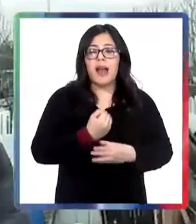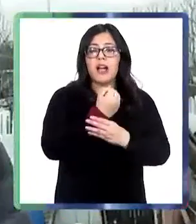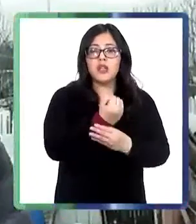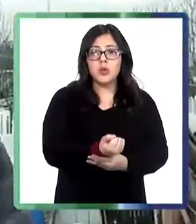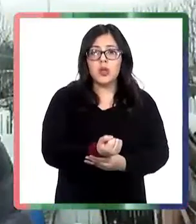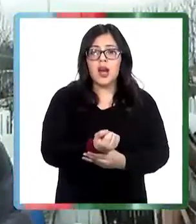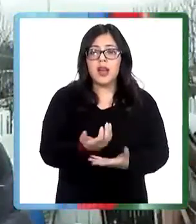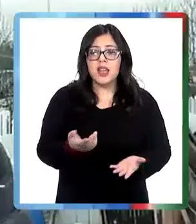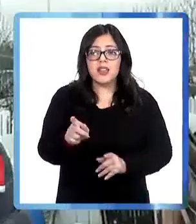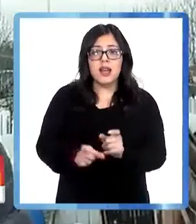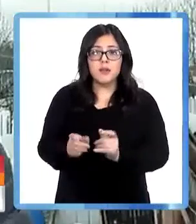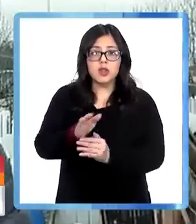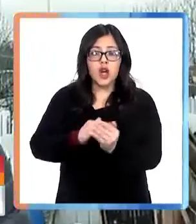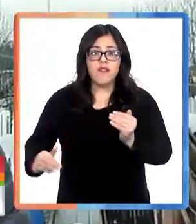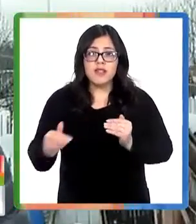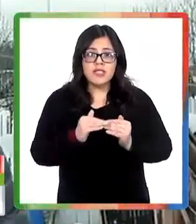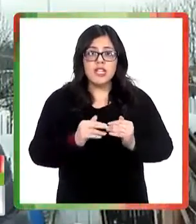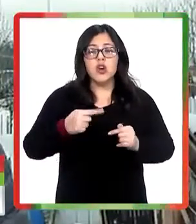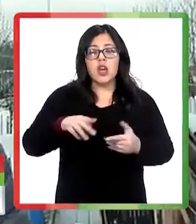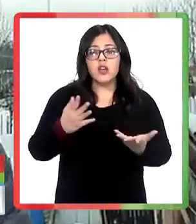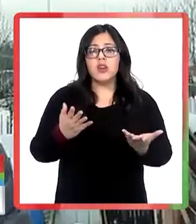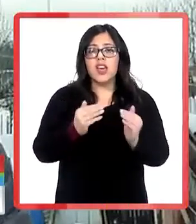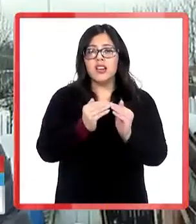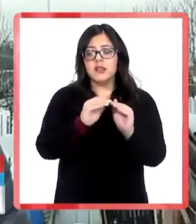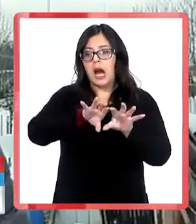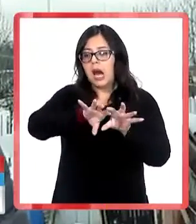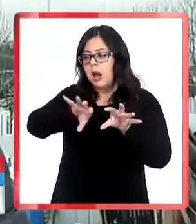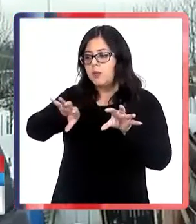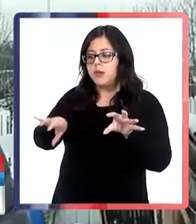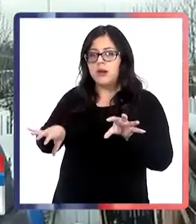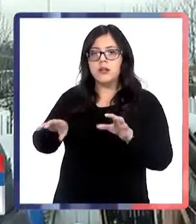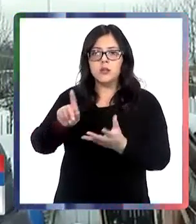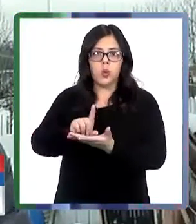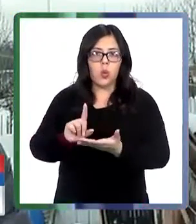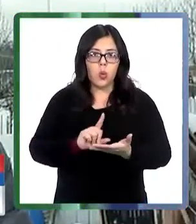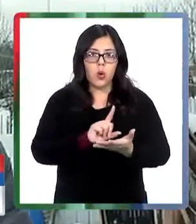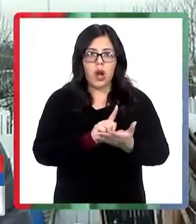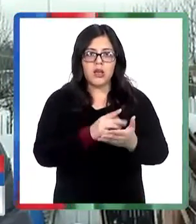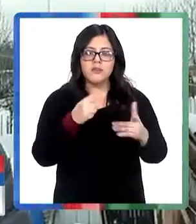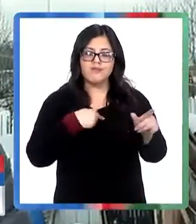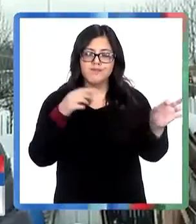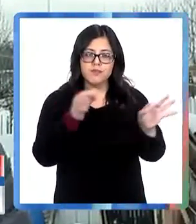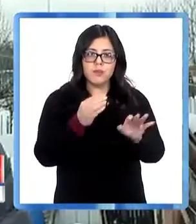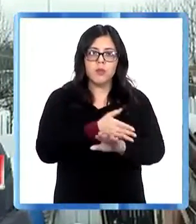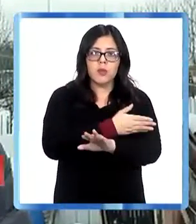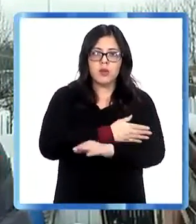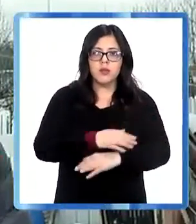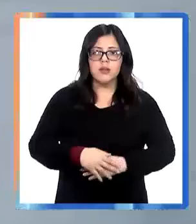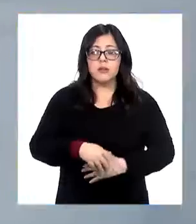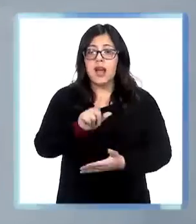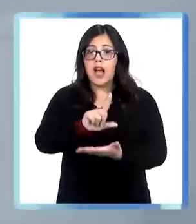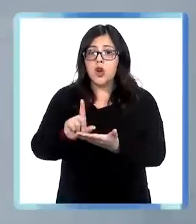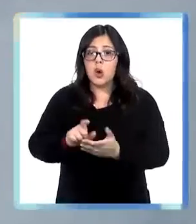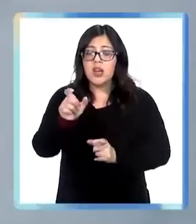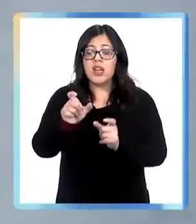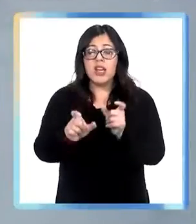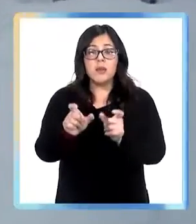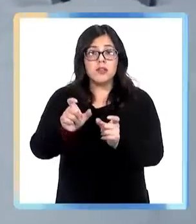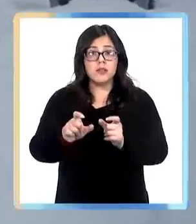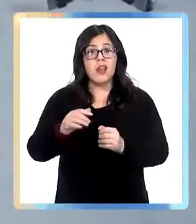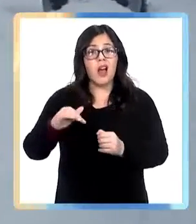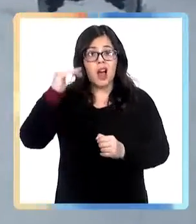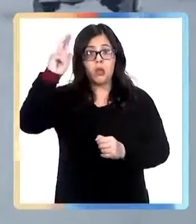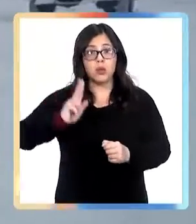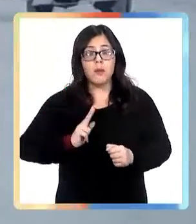Cajas de alimento para ir en ayuda de nuestros vecinos que se encuentran más aislados en los diferentes sectores antes mencionados.